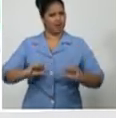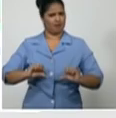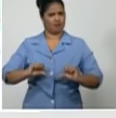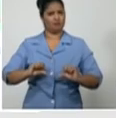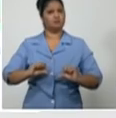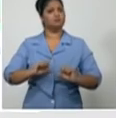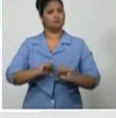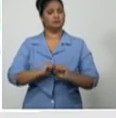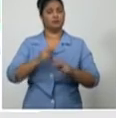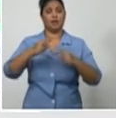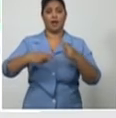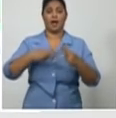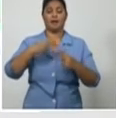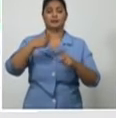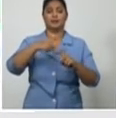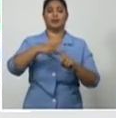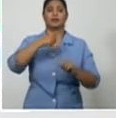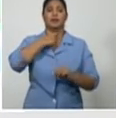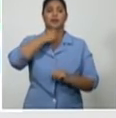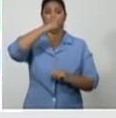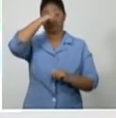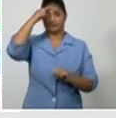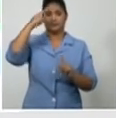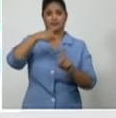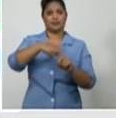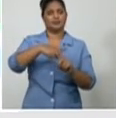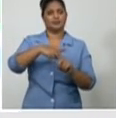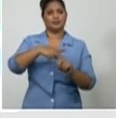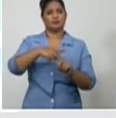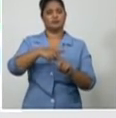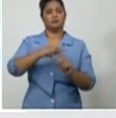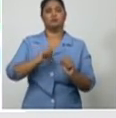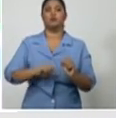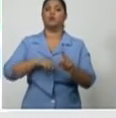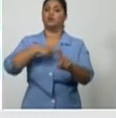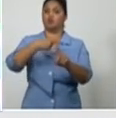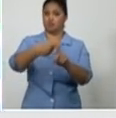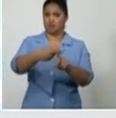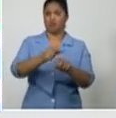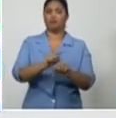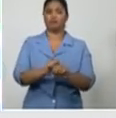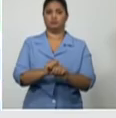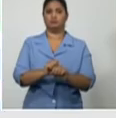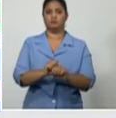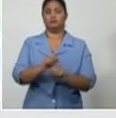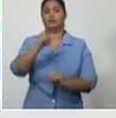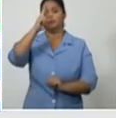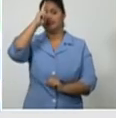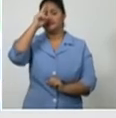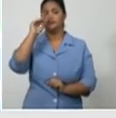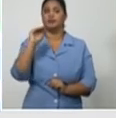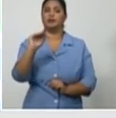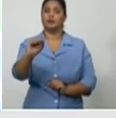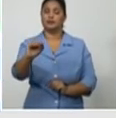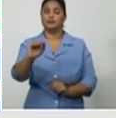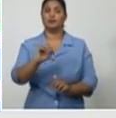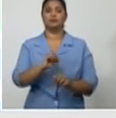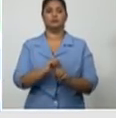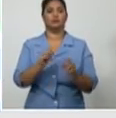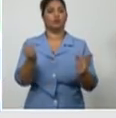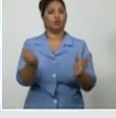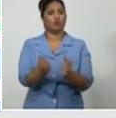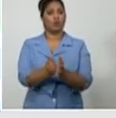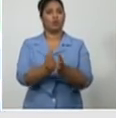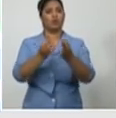test de antígeno, dio positivo, se ingresa, se confirma con el PCR